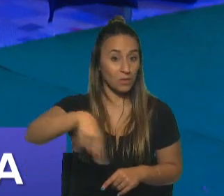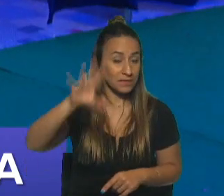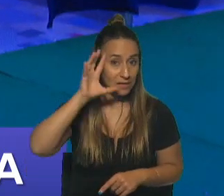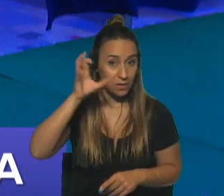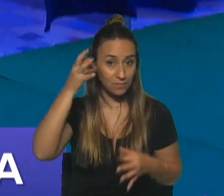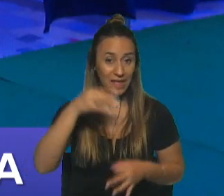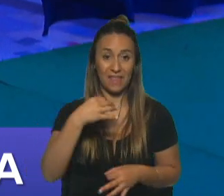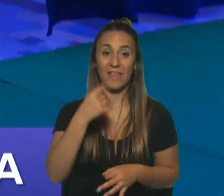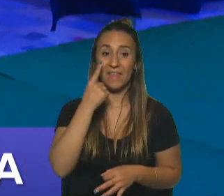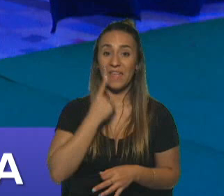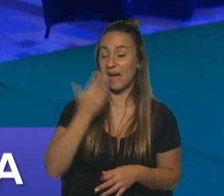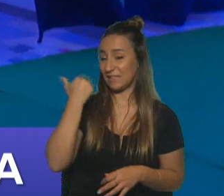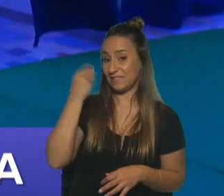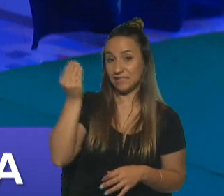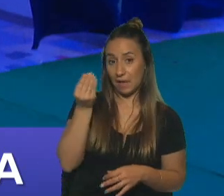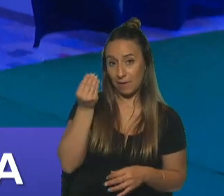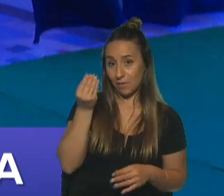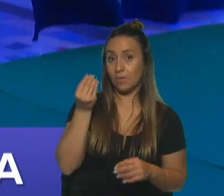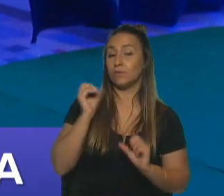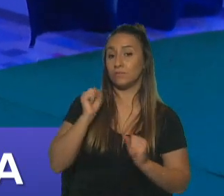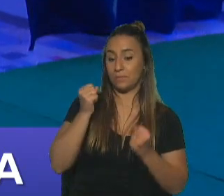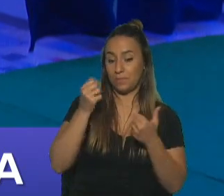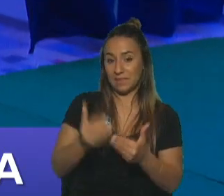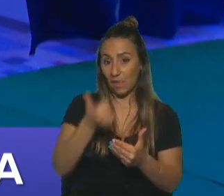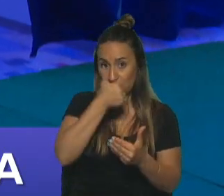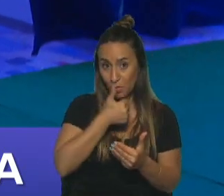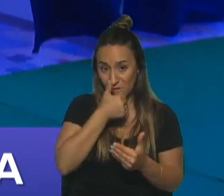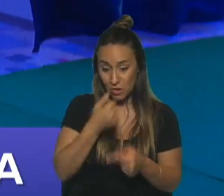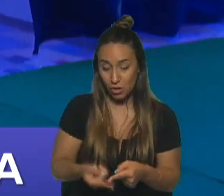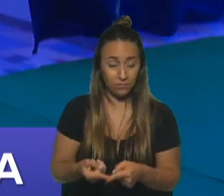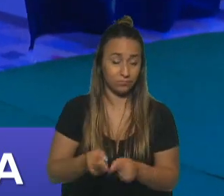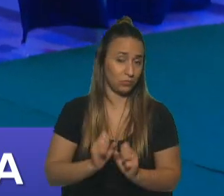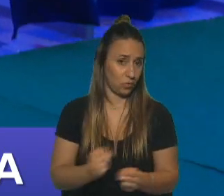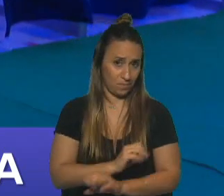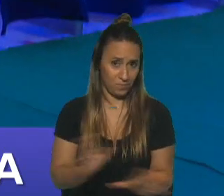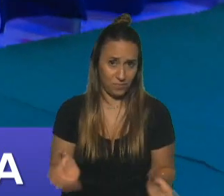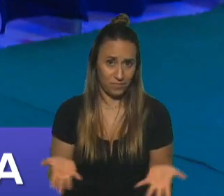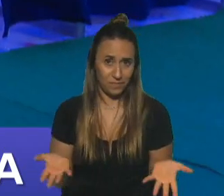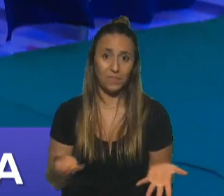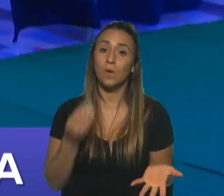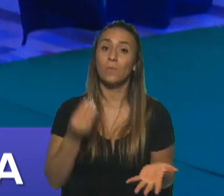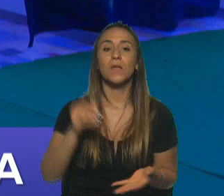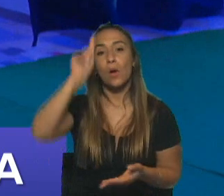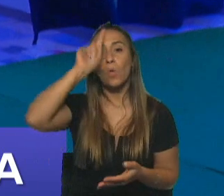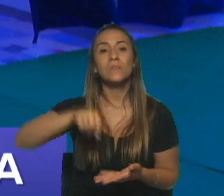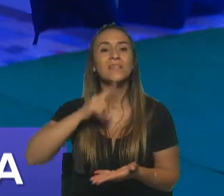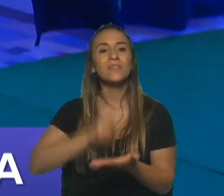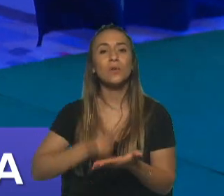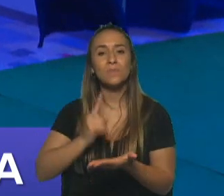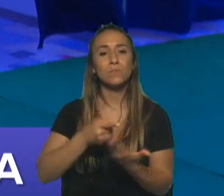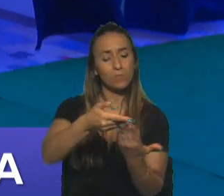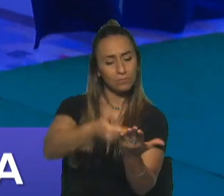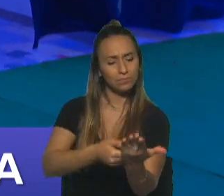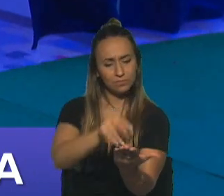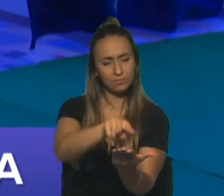el sábado después postergado para el día domingo. Pero no será tampoco este domingo porque la justicia lo decidió a través de esa presentación